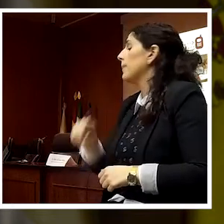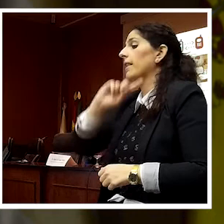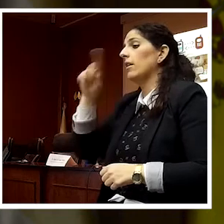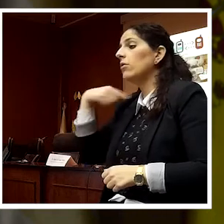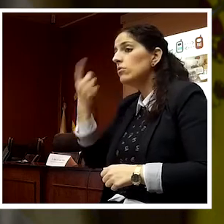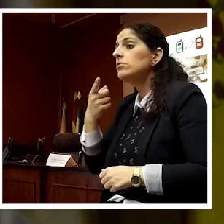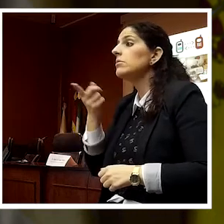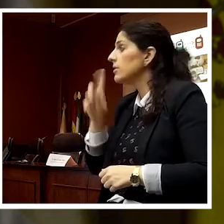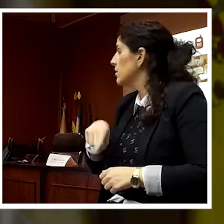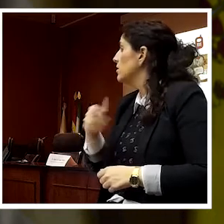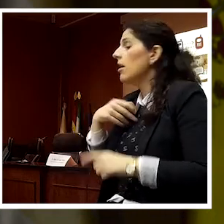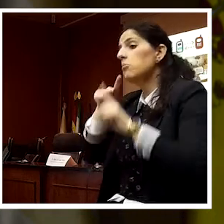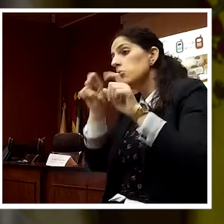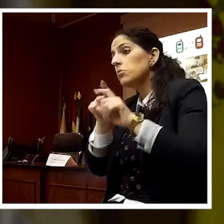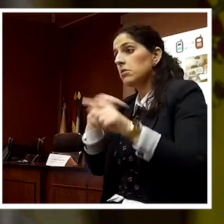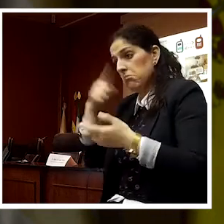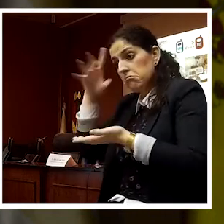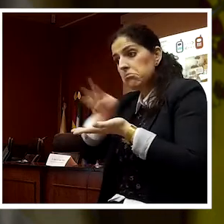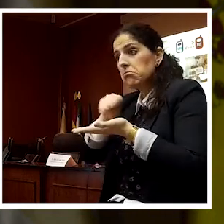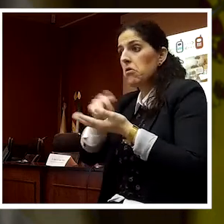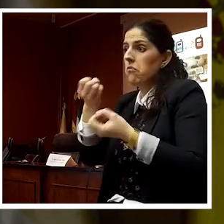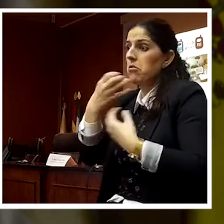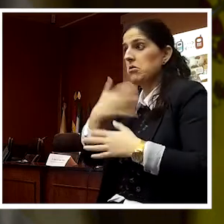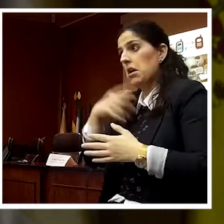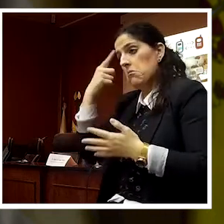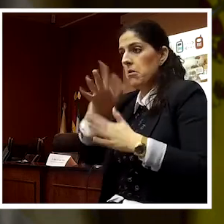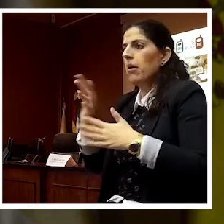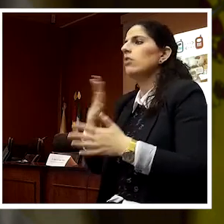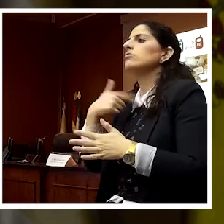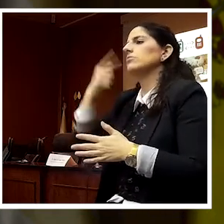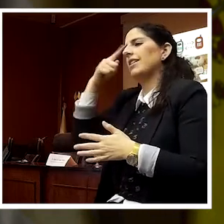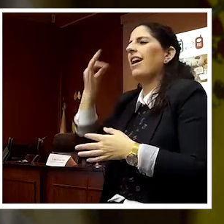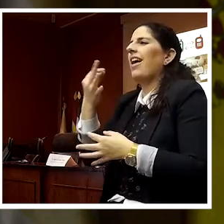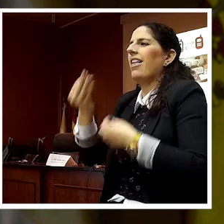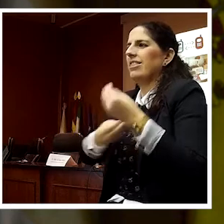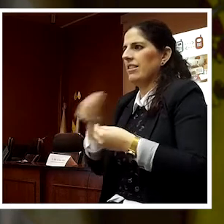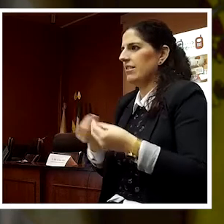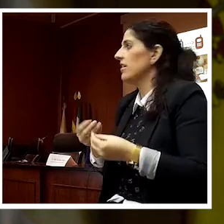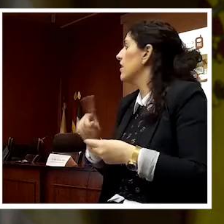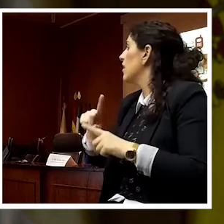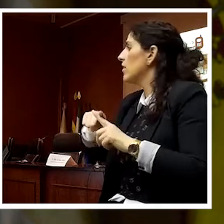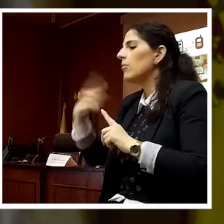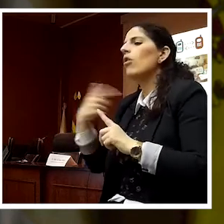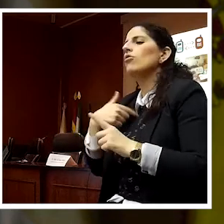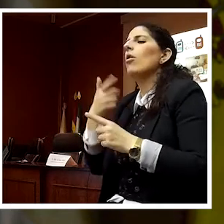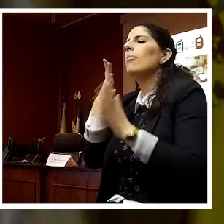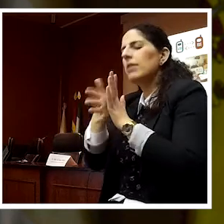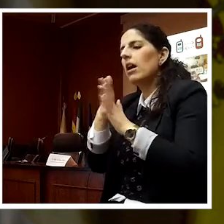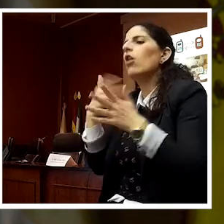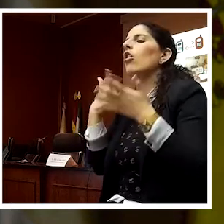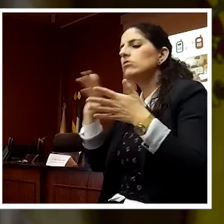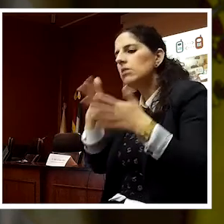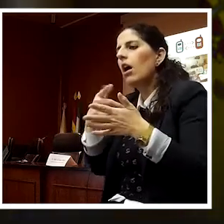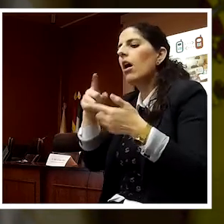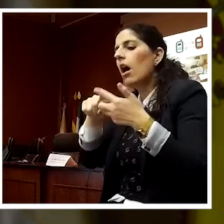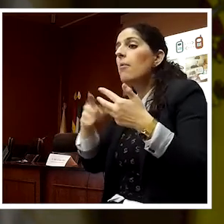Y una vez con estas preguntas, pues ya sabemos más o menos qué tenemos que hacer. Y seguidamente se suelen dar unos consejos sanitarios en función